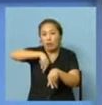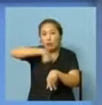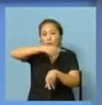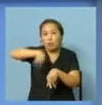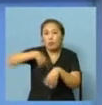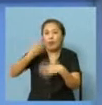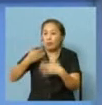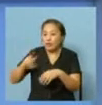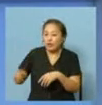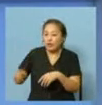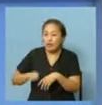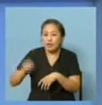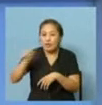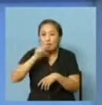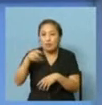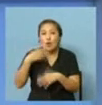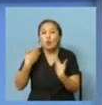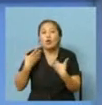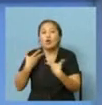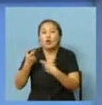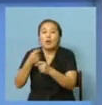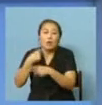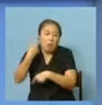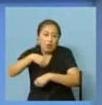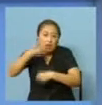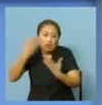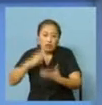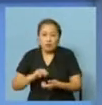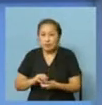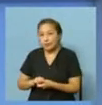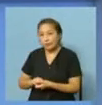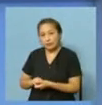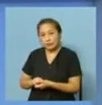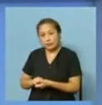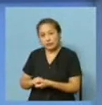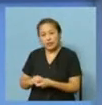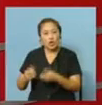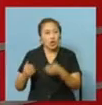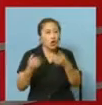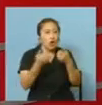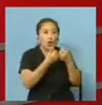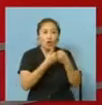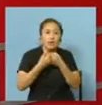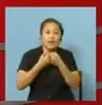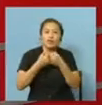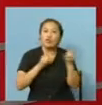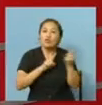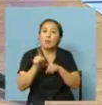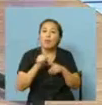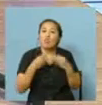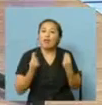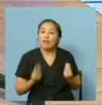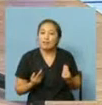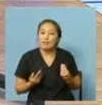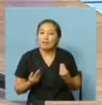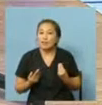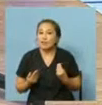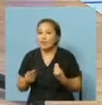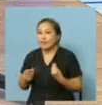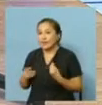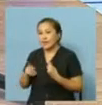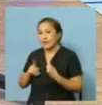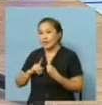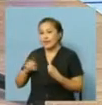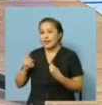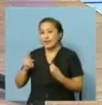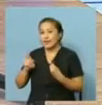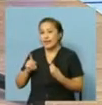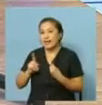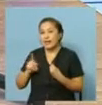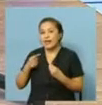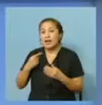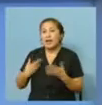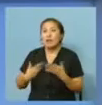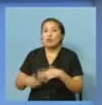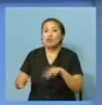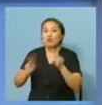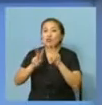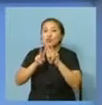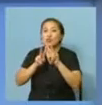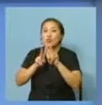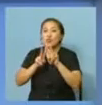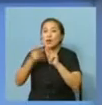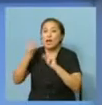trámite o para adquirir un bien que es la conciliación express bueno nosotros hemos instaurado